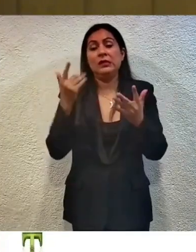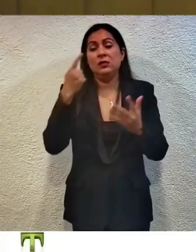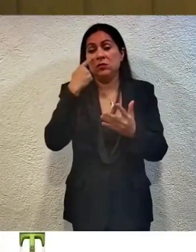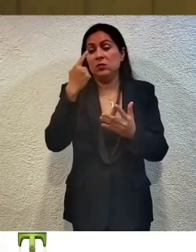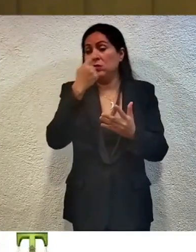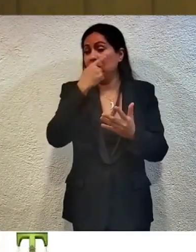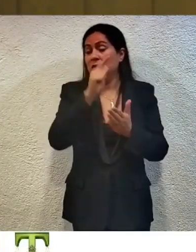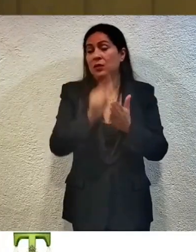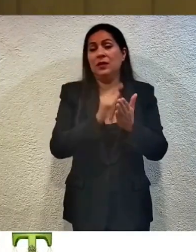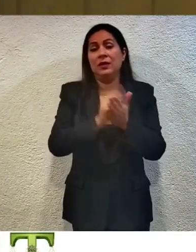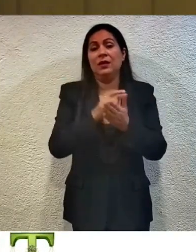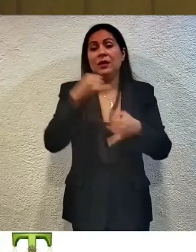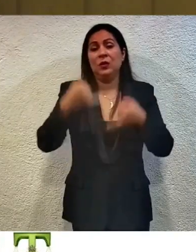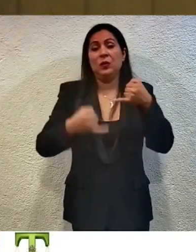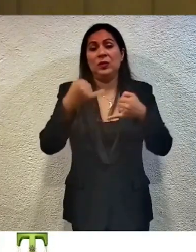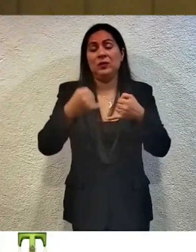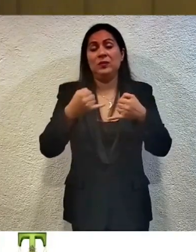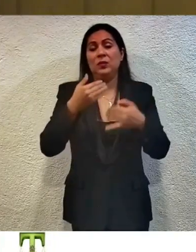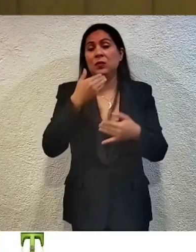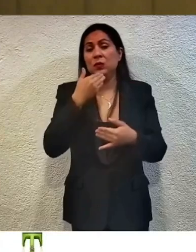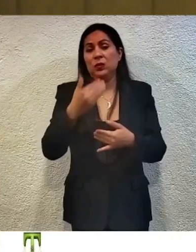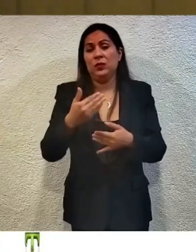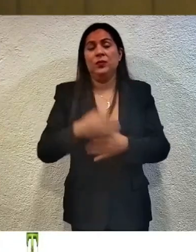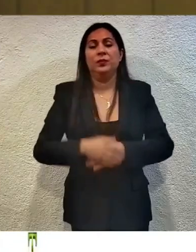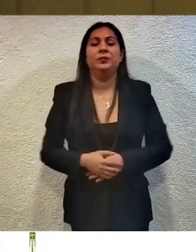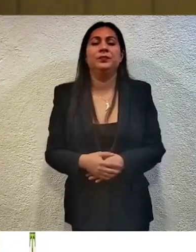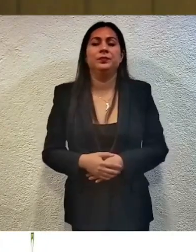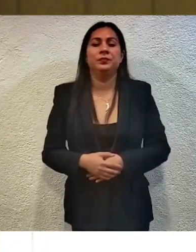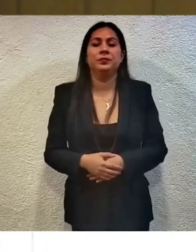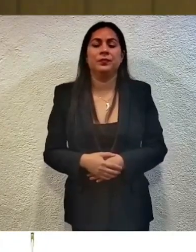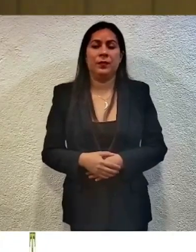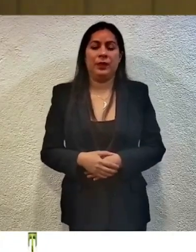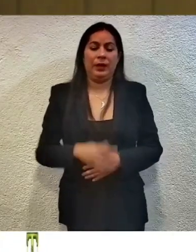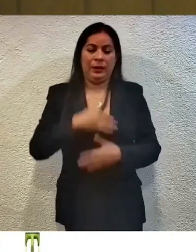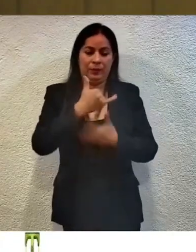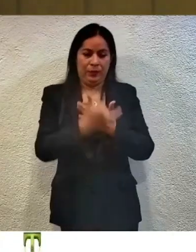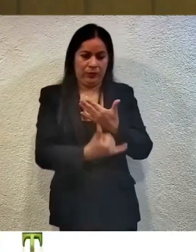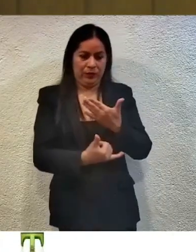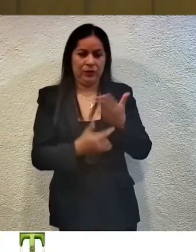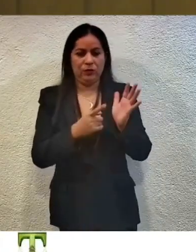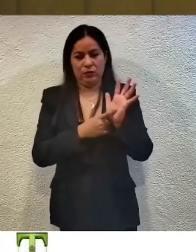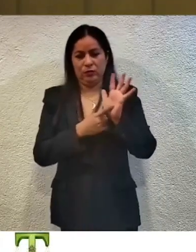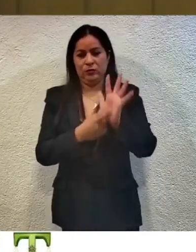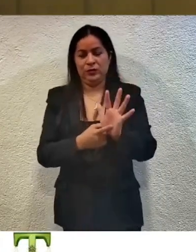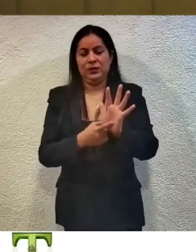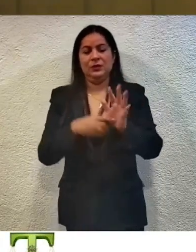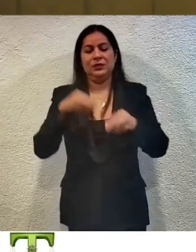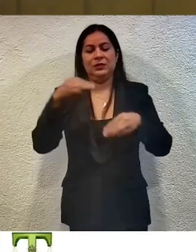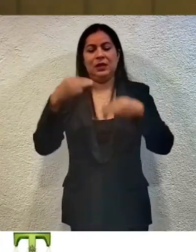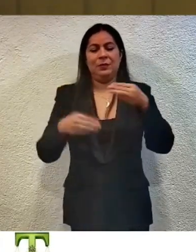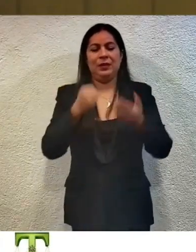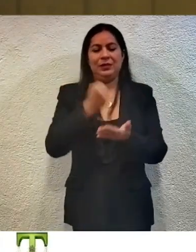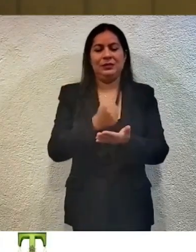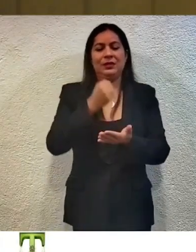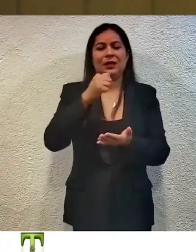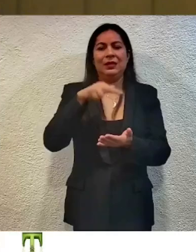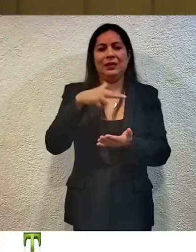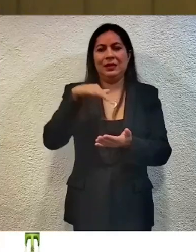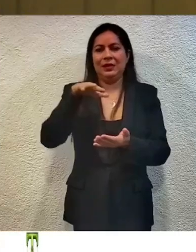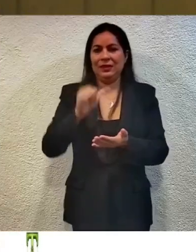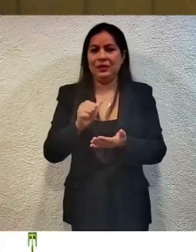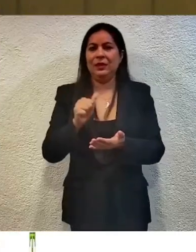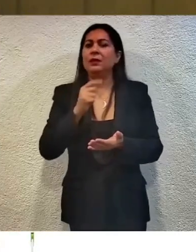marco jurídico aplicable. El proyecto que nos presenta la magistrada Hilda, a quien